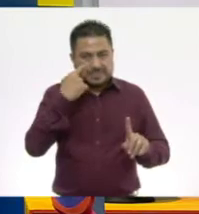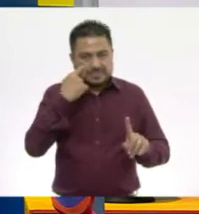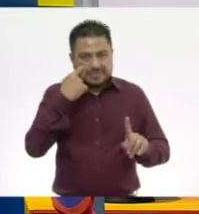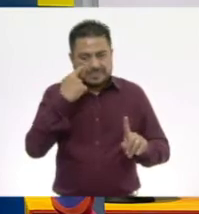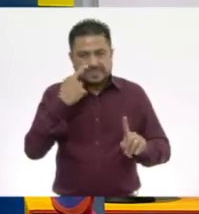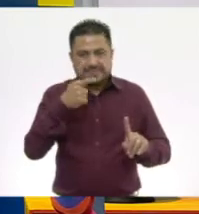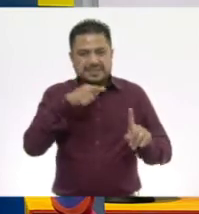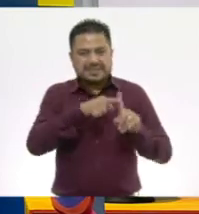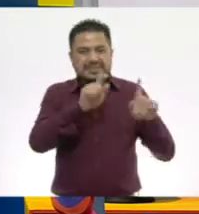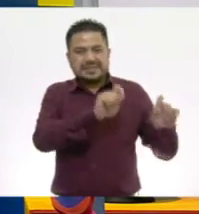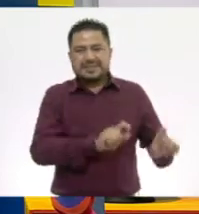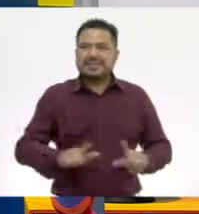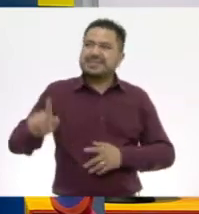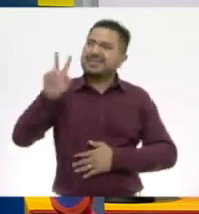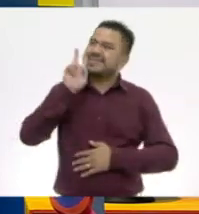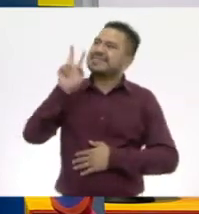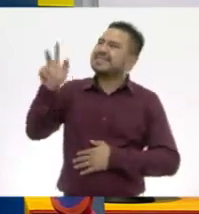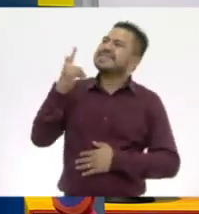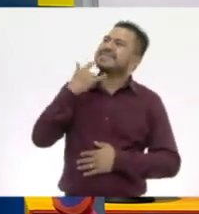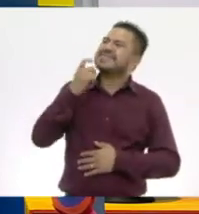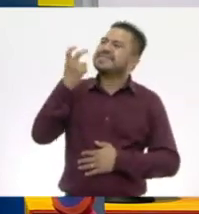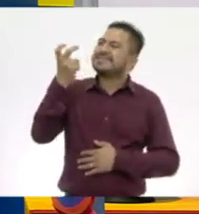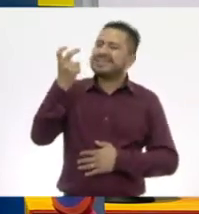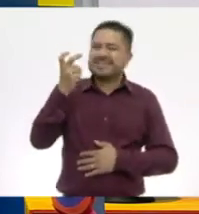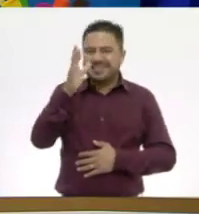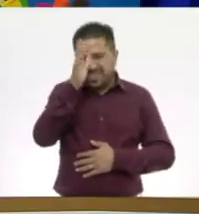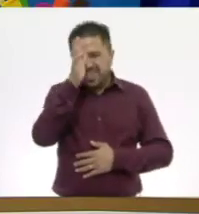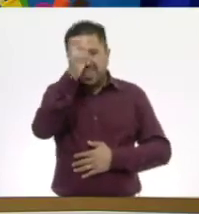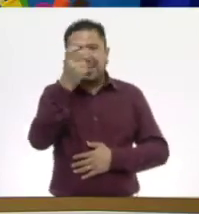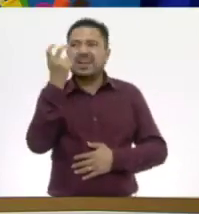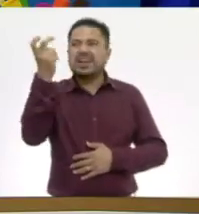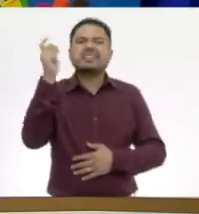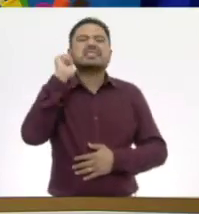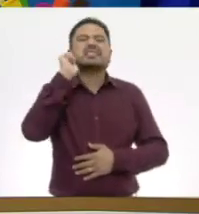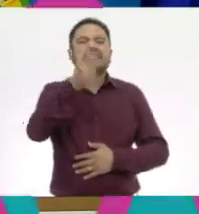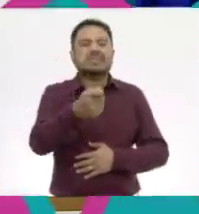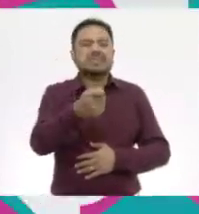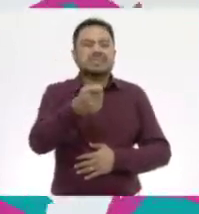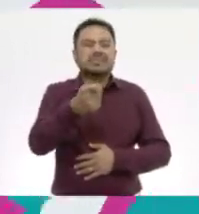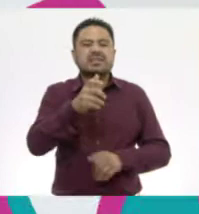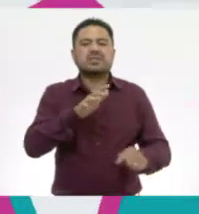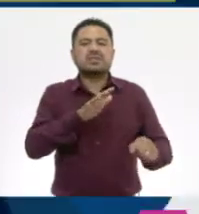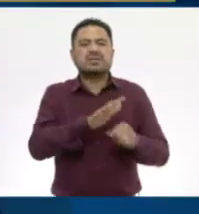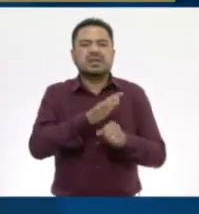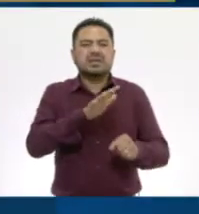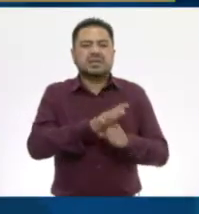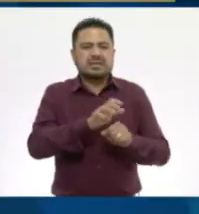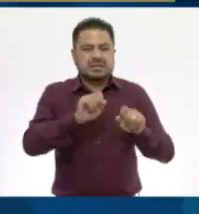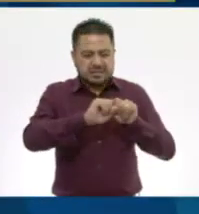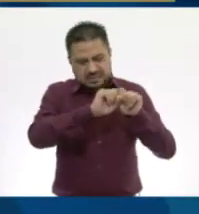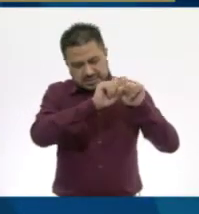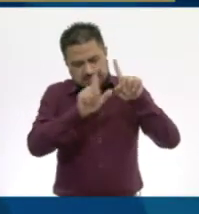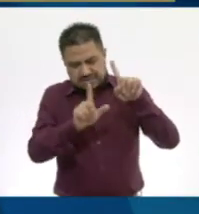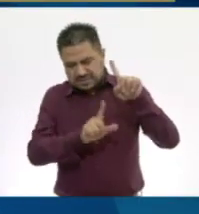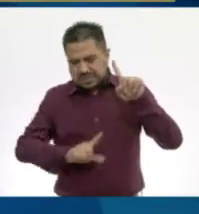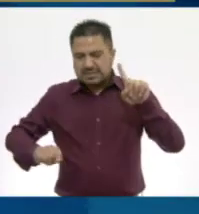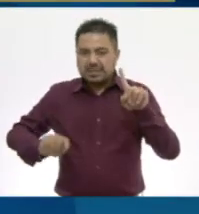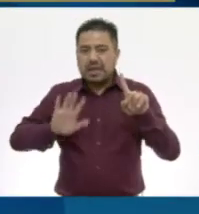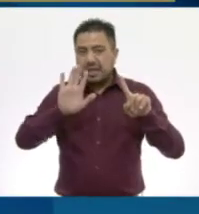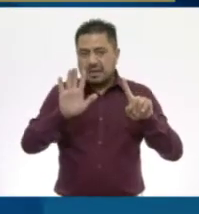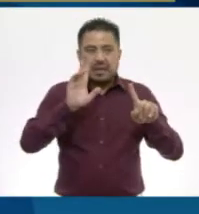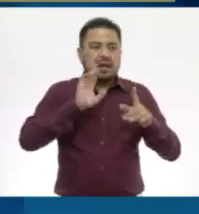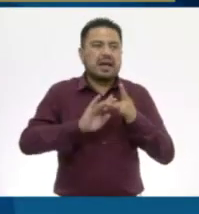vamos a ver el cuadro que va a aparecer. Ahí está la definición de lo que es una república. Vamos a